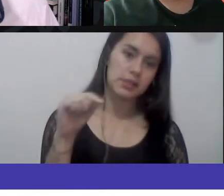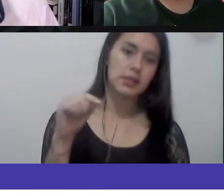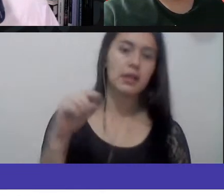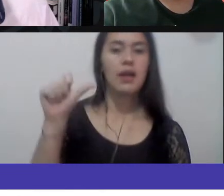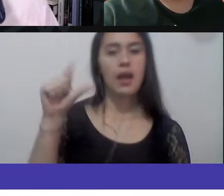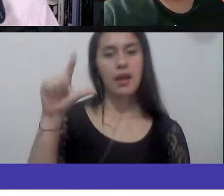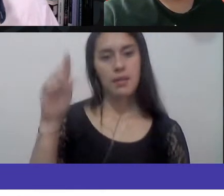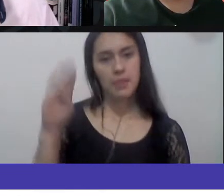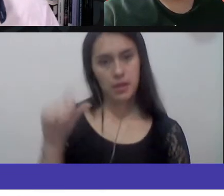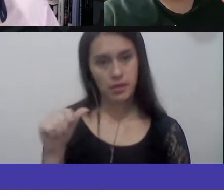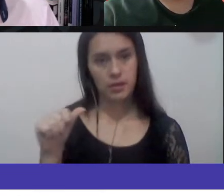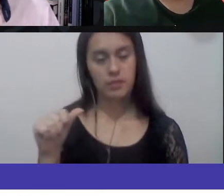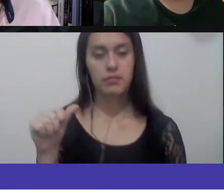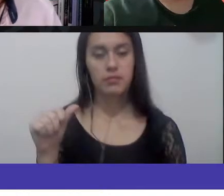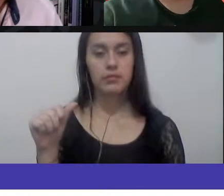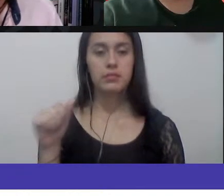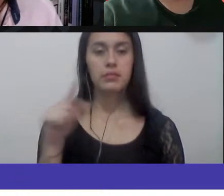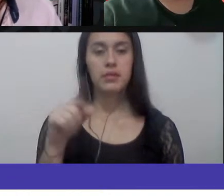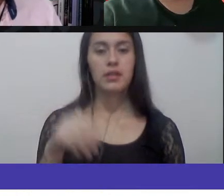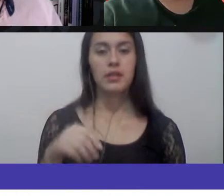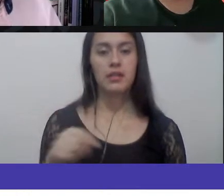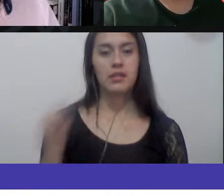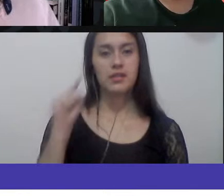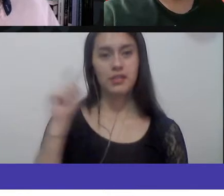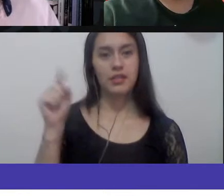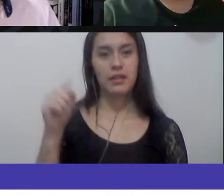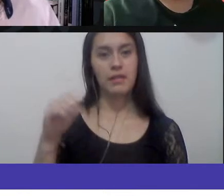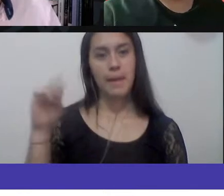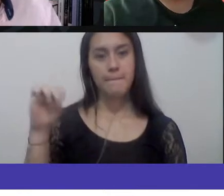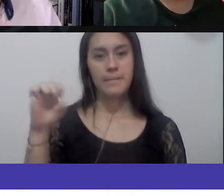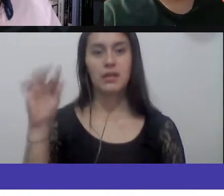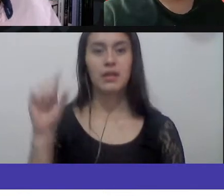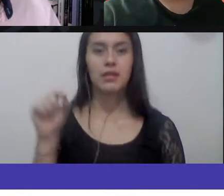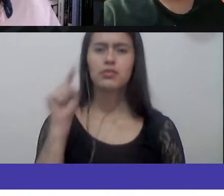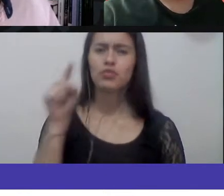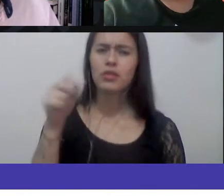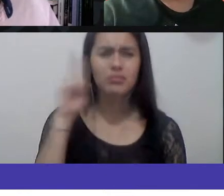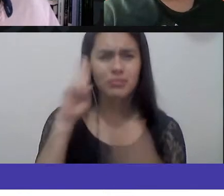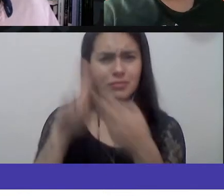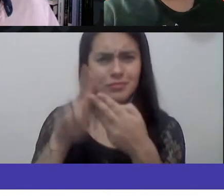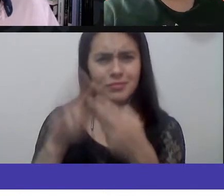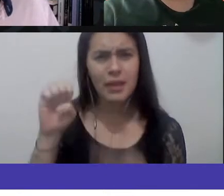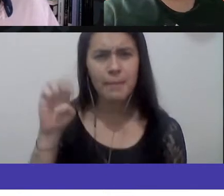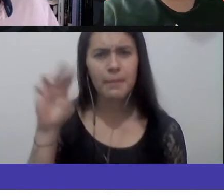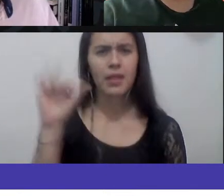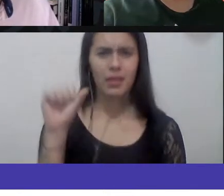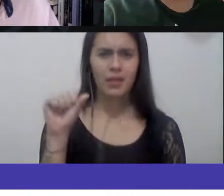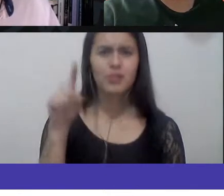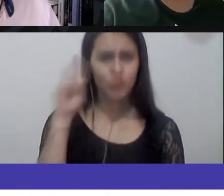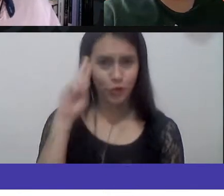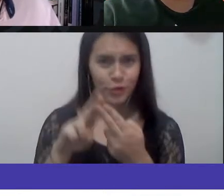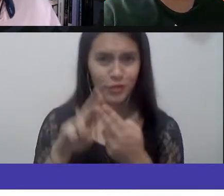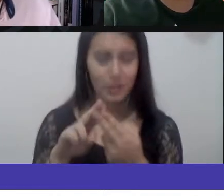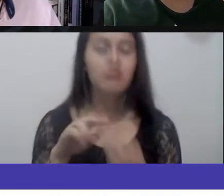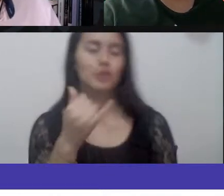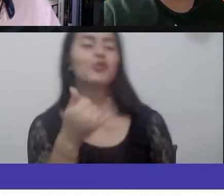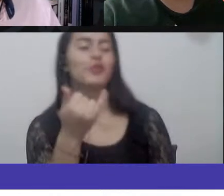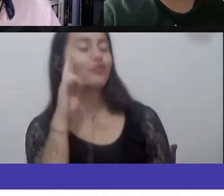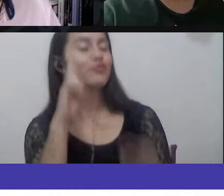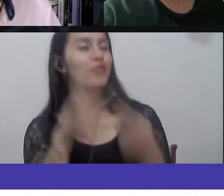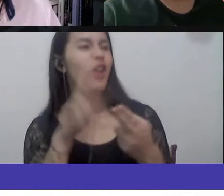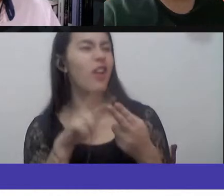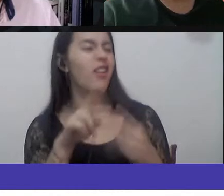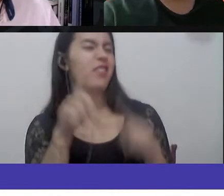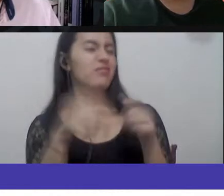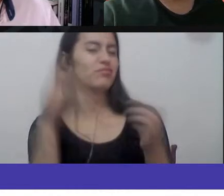Alba Acosta, desde San Martín Meta. ¿Usted conoce el Meta, Jorge? Sí, señor, he ido algunas veces por allá.